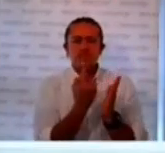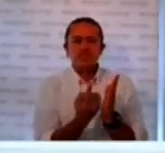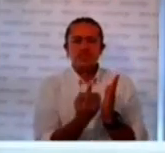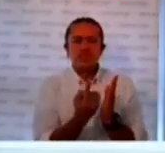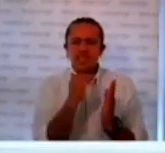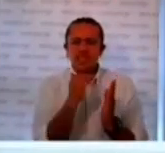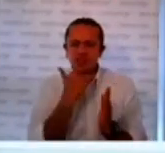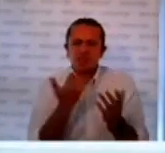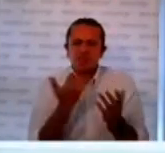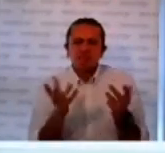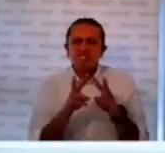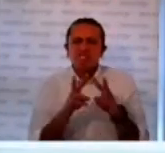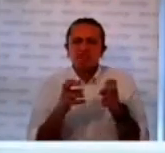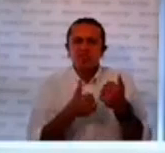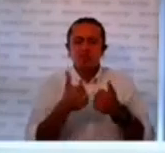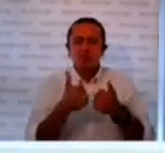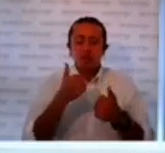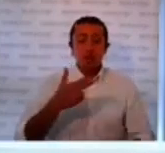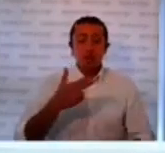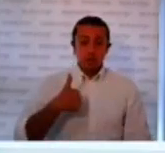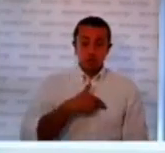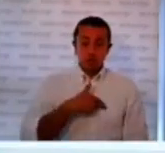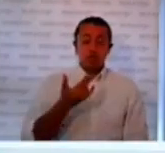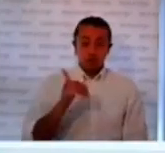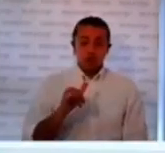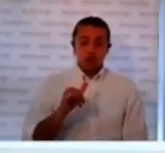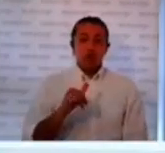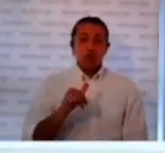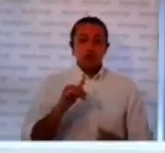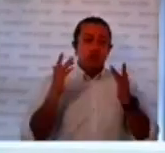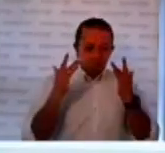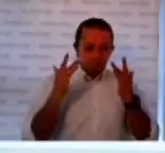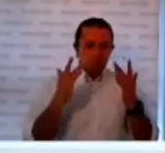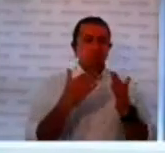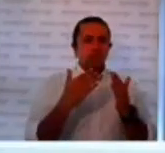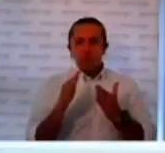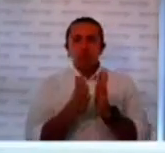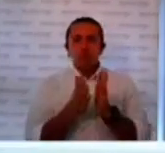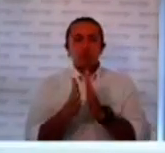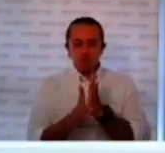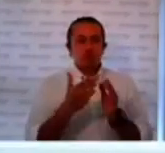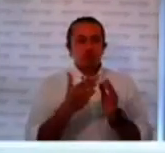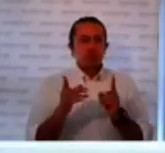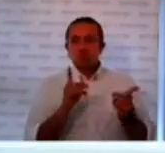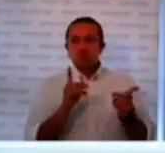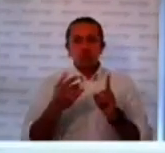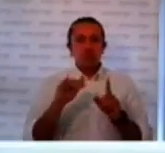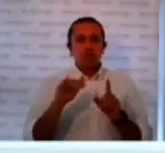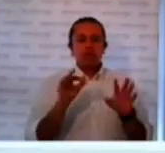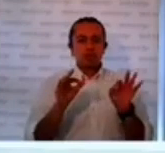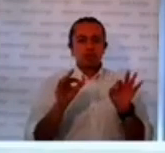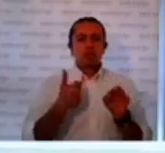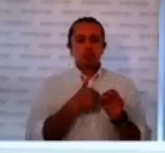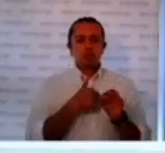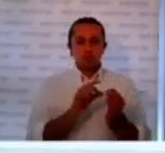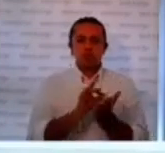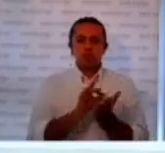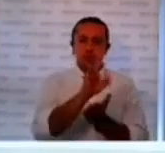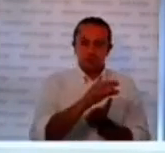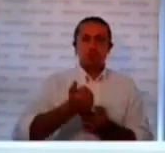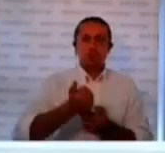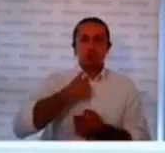socioeconómica nosotros estamos haciendo unas depuraciones permanentes de información lo que hemos enviado de mensaje permanente y